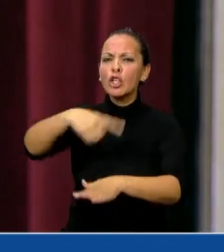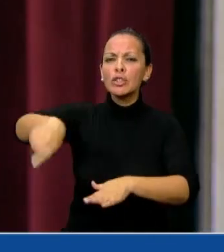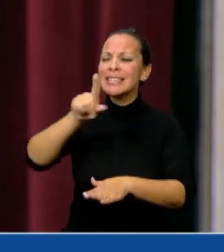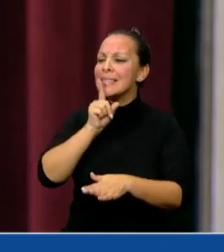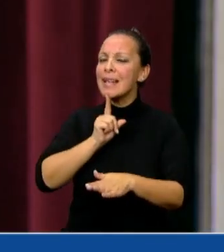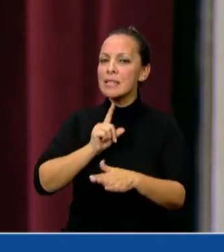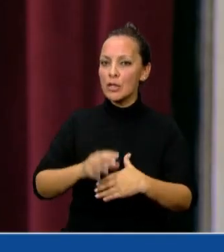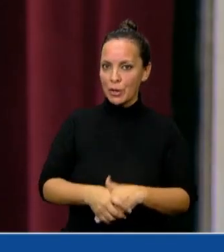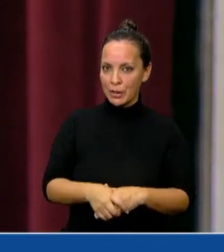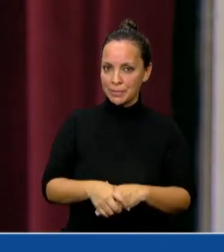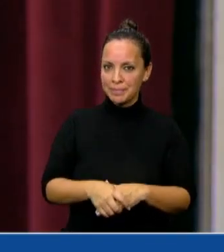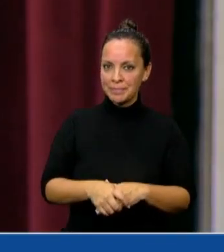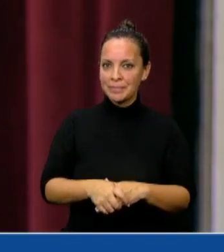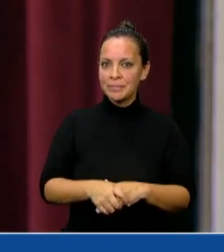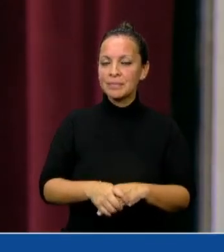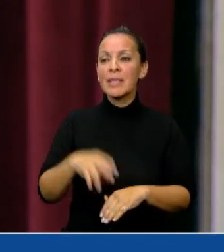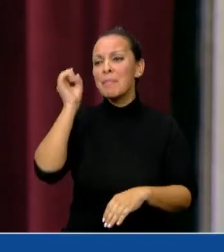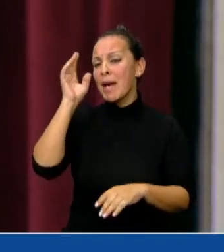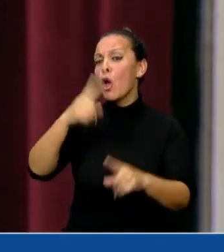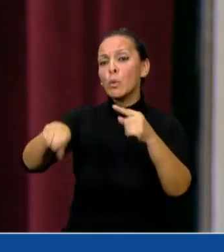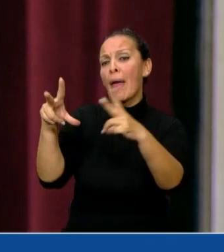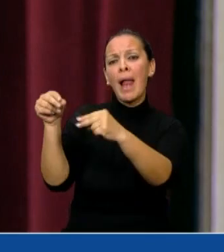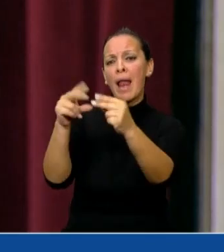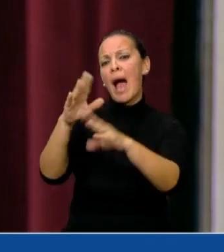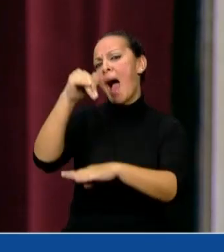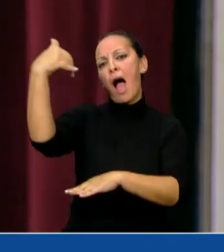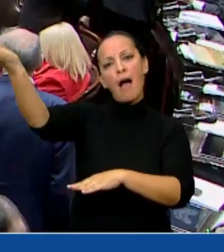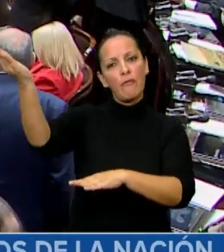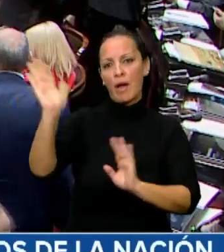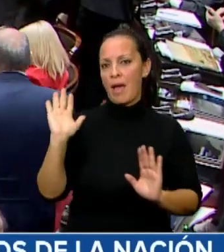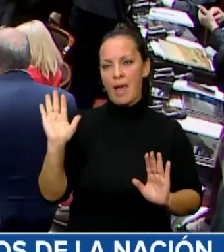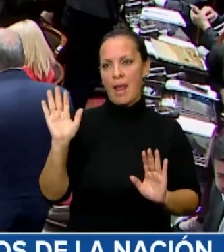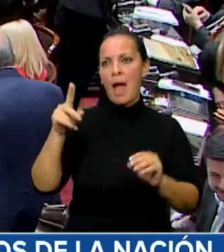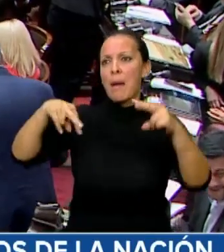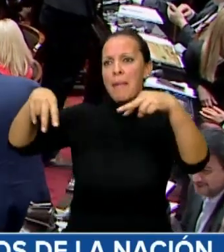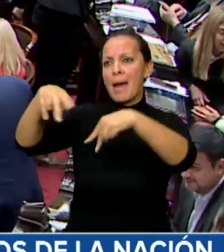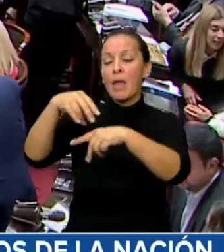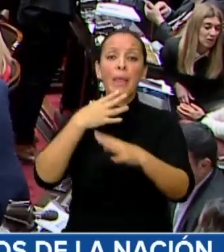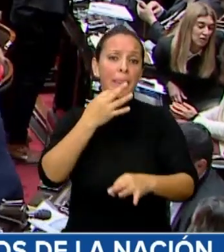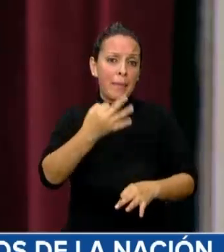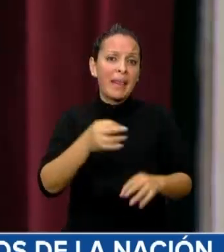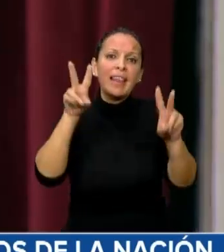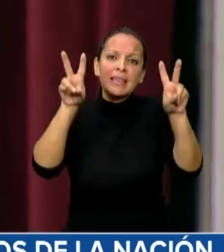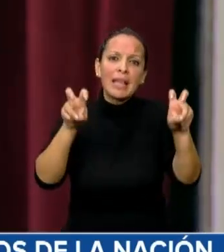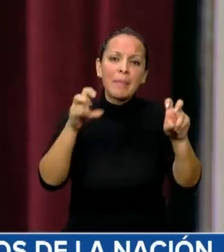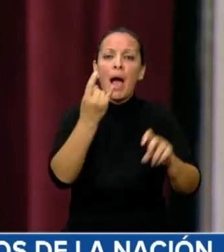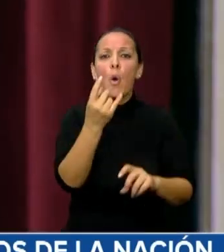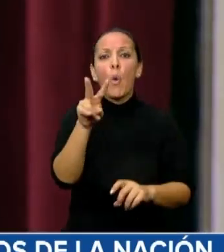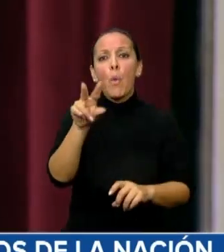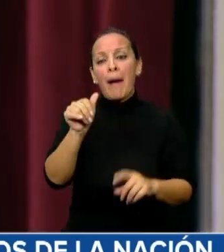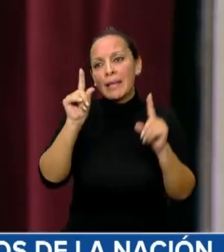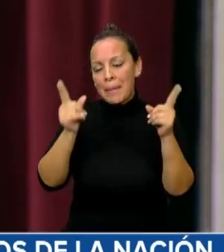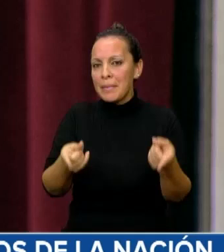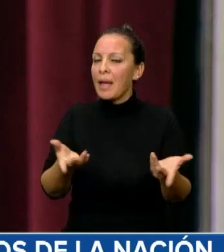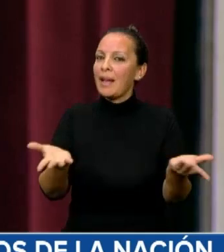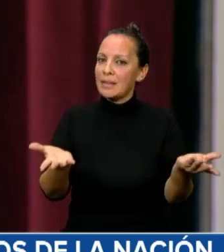silencio? Vayan a charlar afuera, los que están charlando, los que están parados. La verdad que el tema de UVA es un tema que también venimos